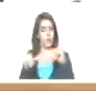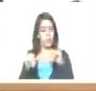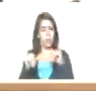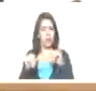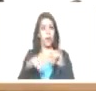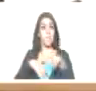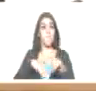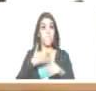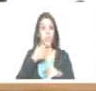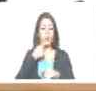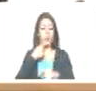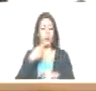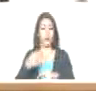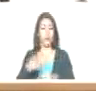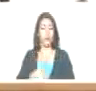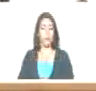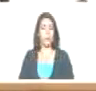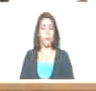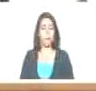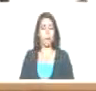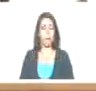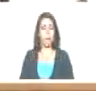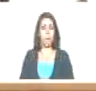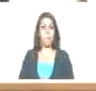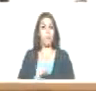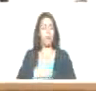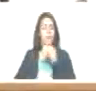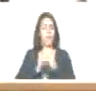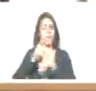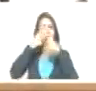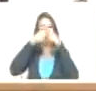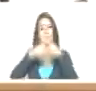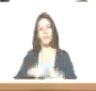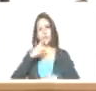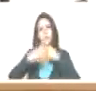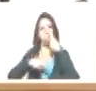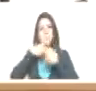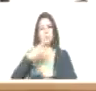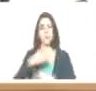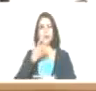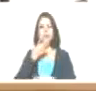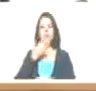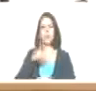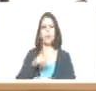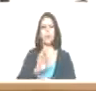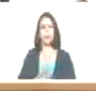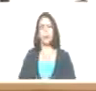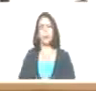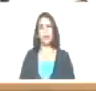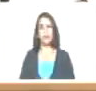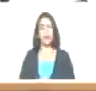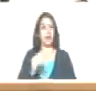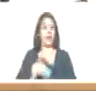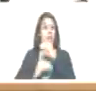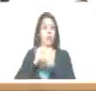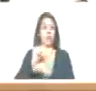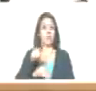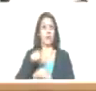decir que si uno hiciera algún cálculo político, ah, bueno, mejor hagamos lo